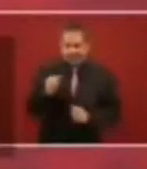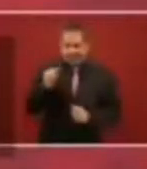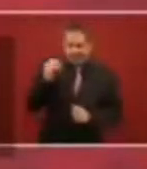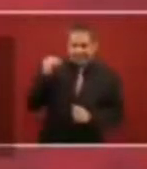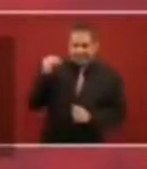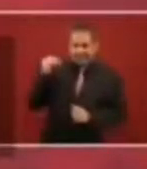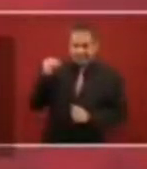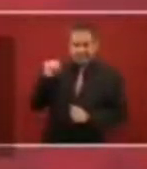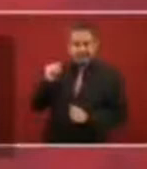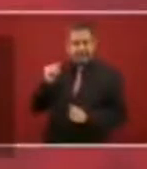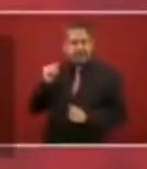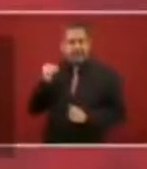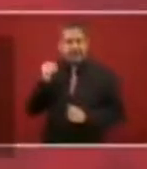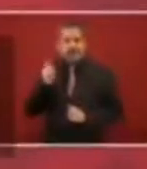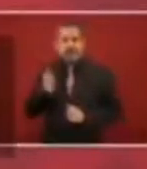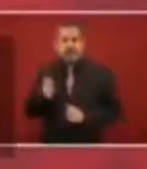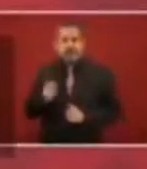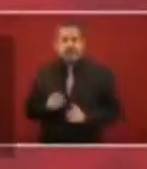días